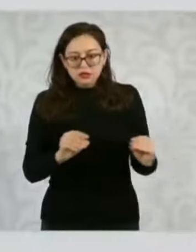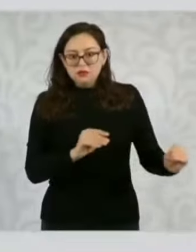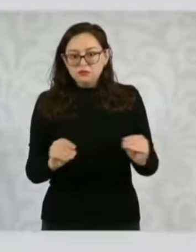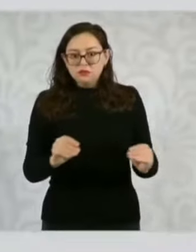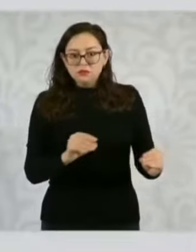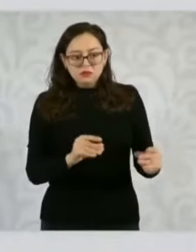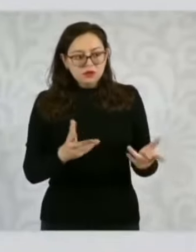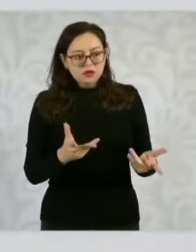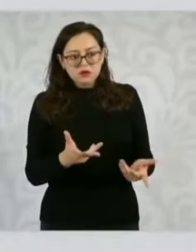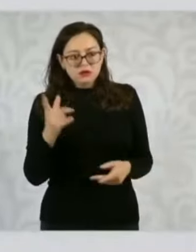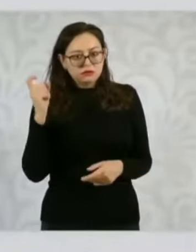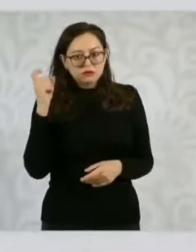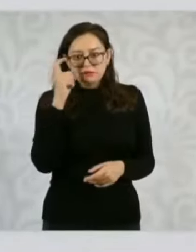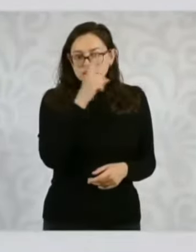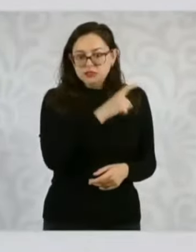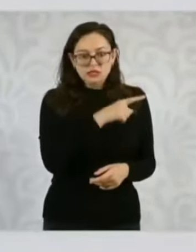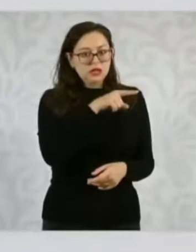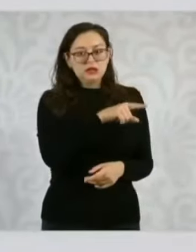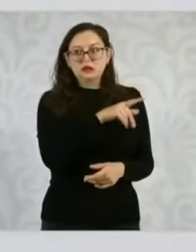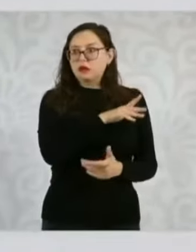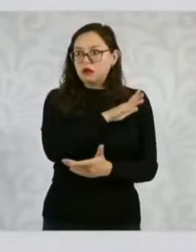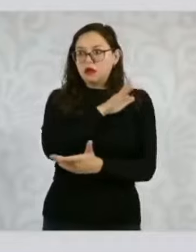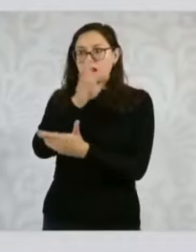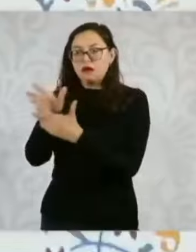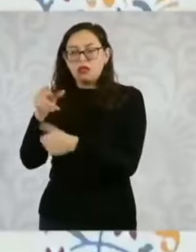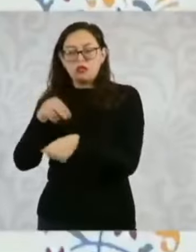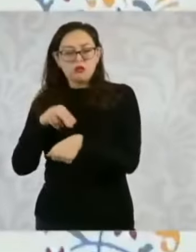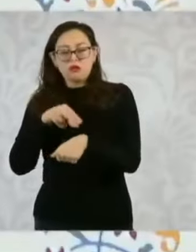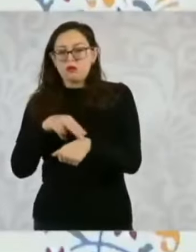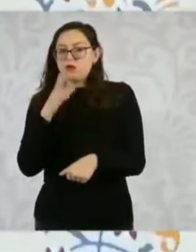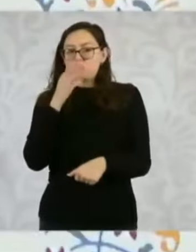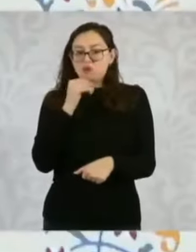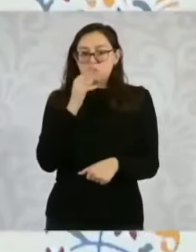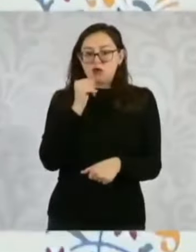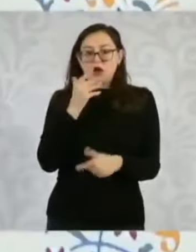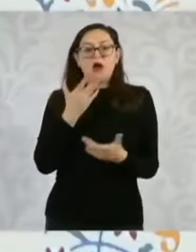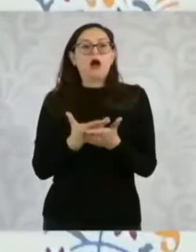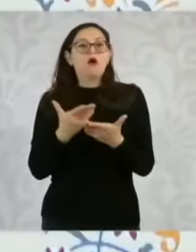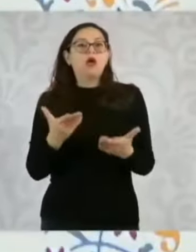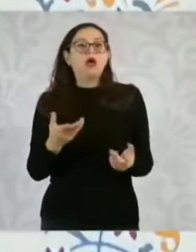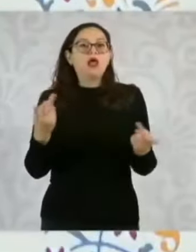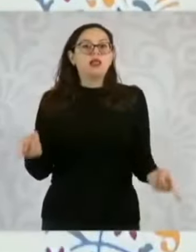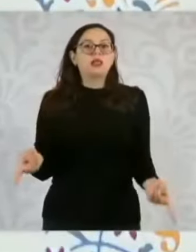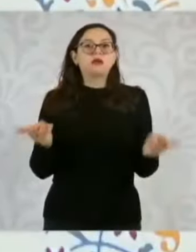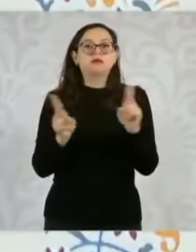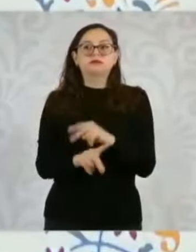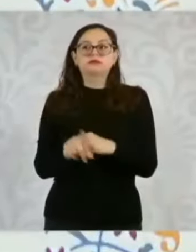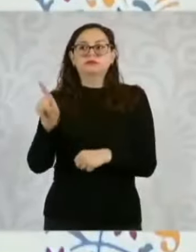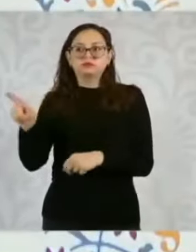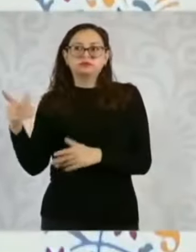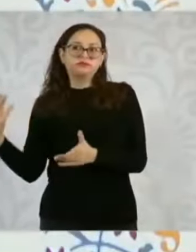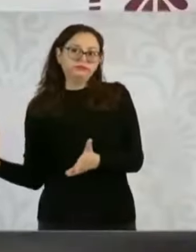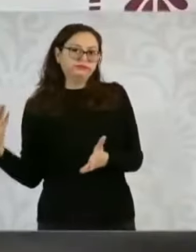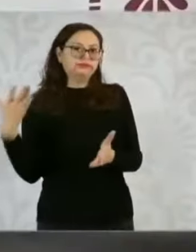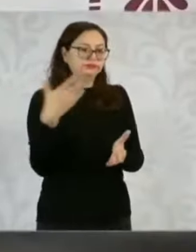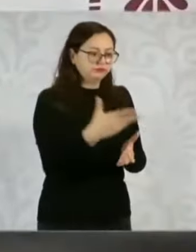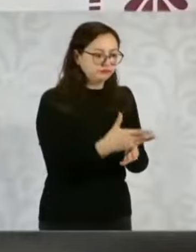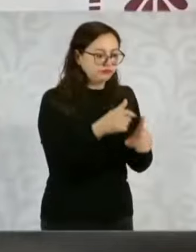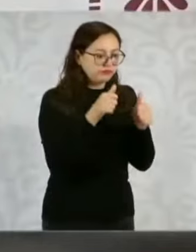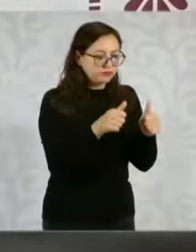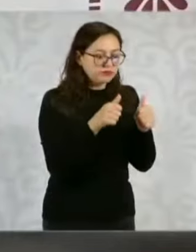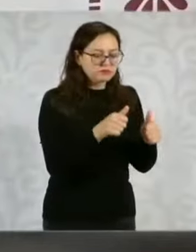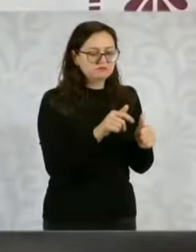para desplazarse e ir a los centros hospitalarios, y ahora lo que vendrá es la atención a ellos en vez